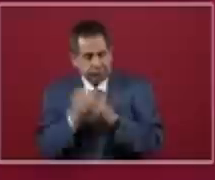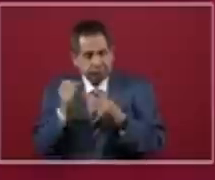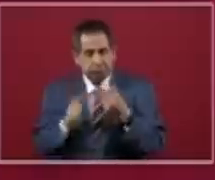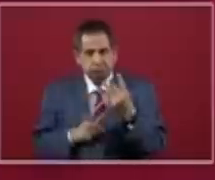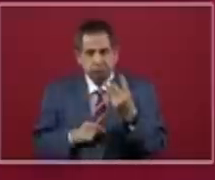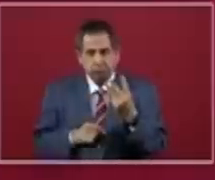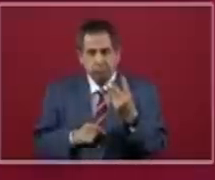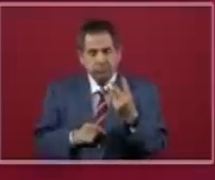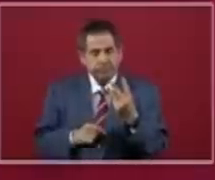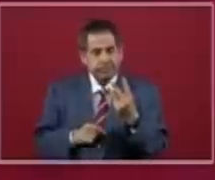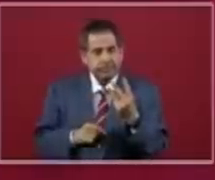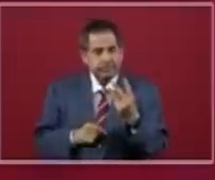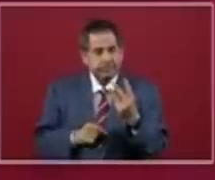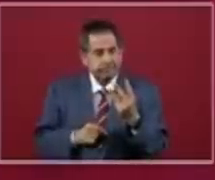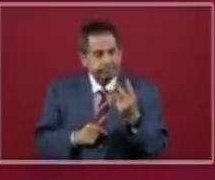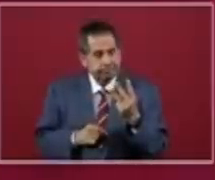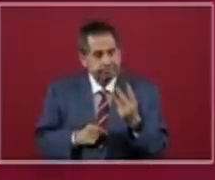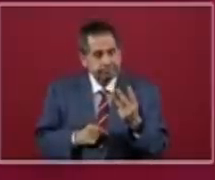la